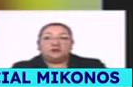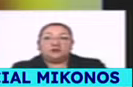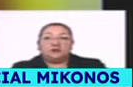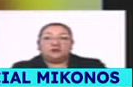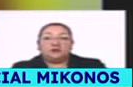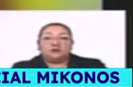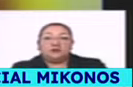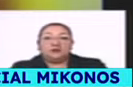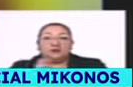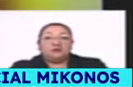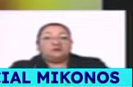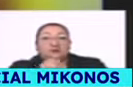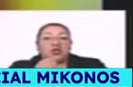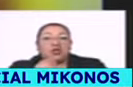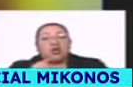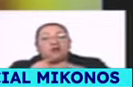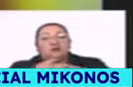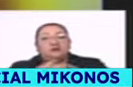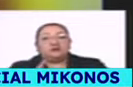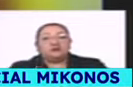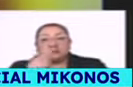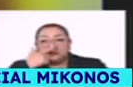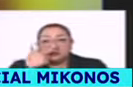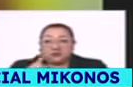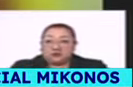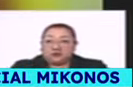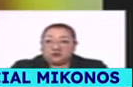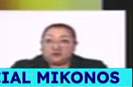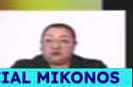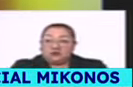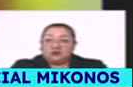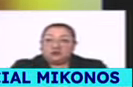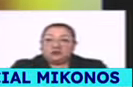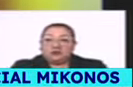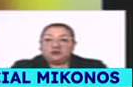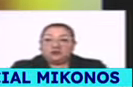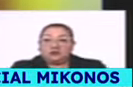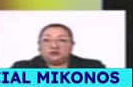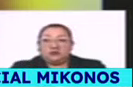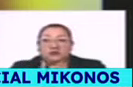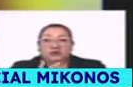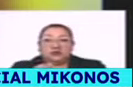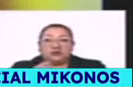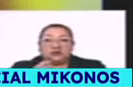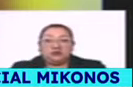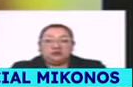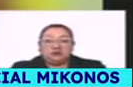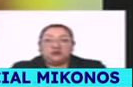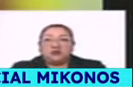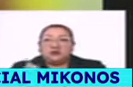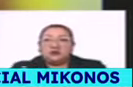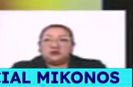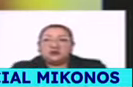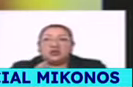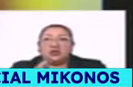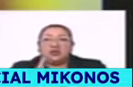medios periodísticos informan que en el grifo, que está a 300 metros de Míconos, pero que va